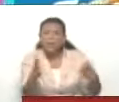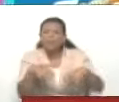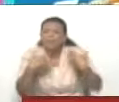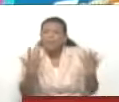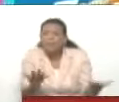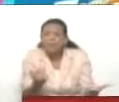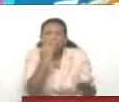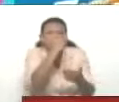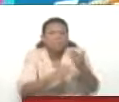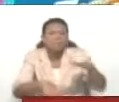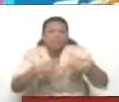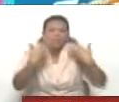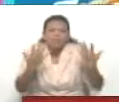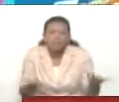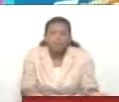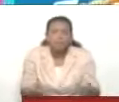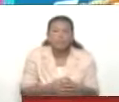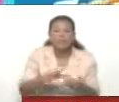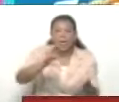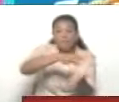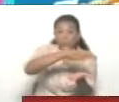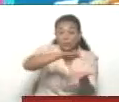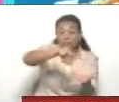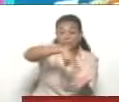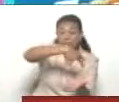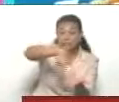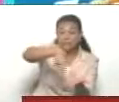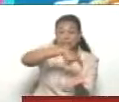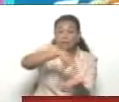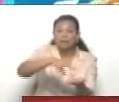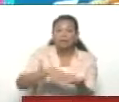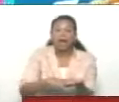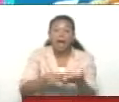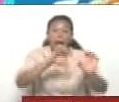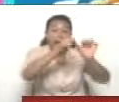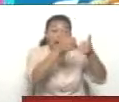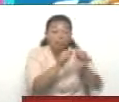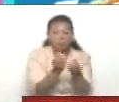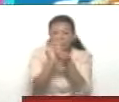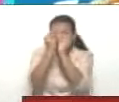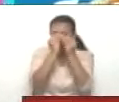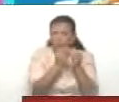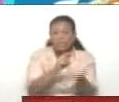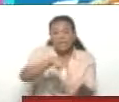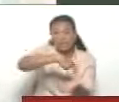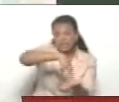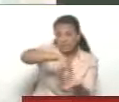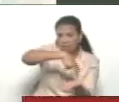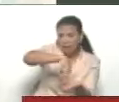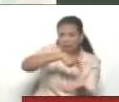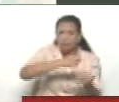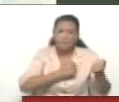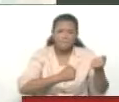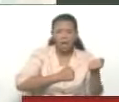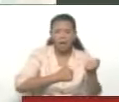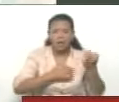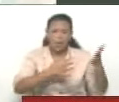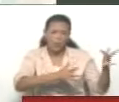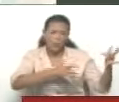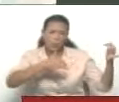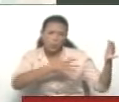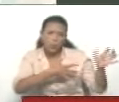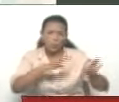¿Mm? En música y canto, artesanía, danza,